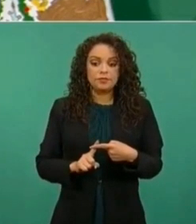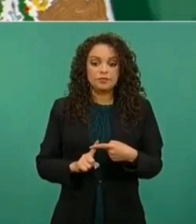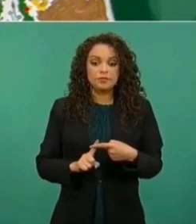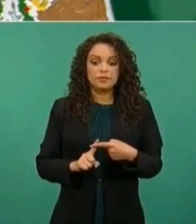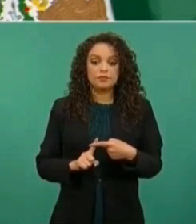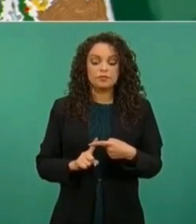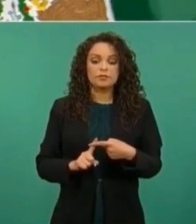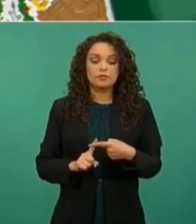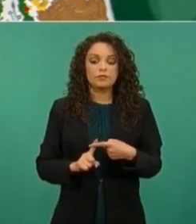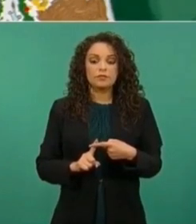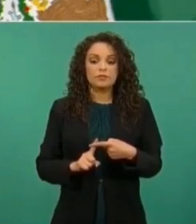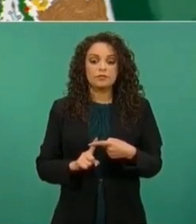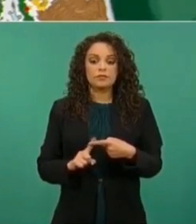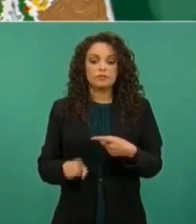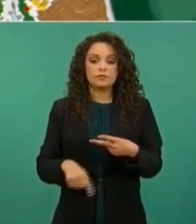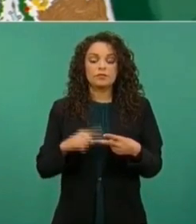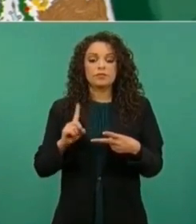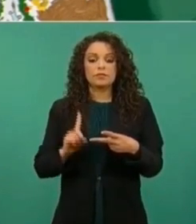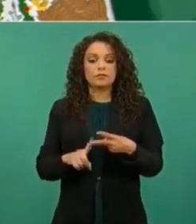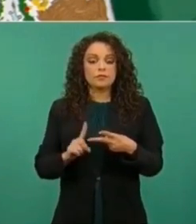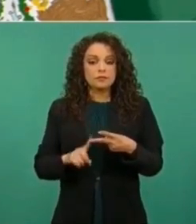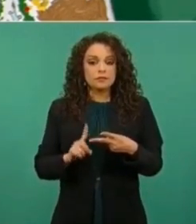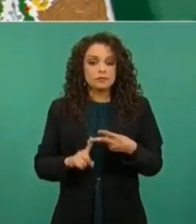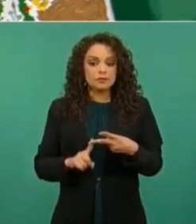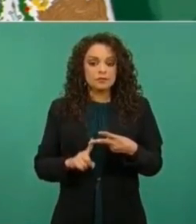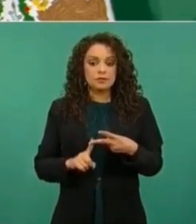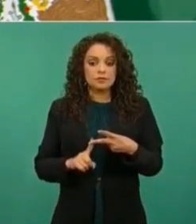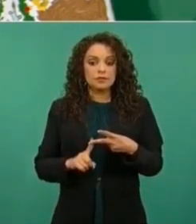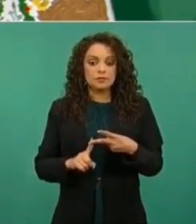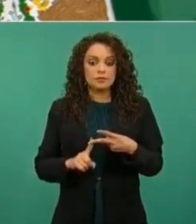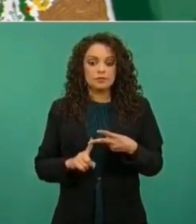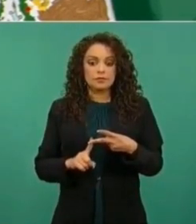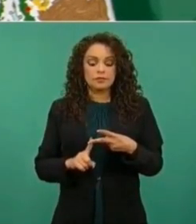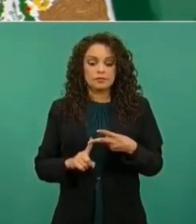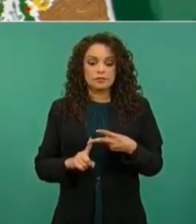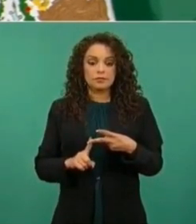y cómo se está avanzando para que